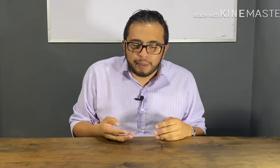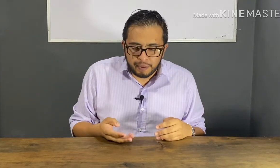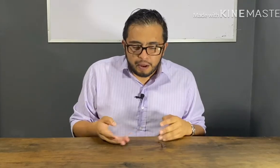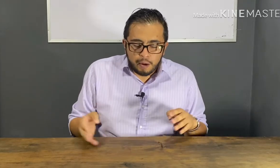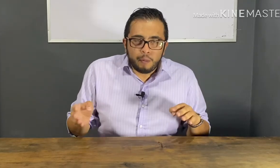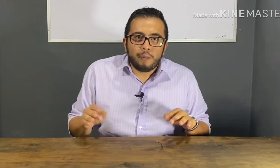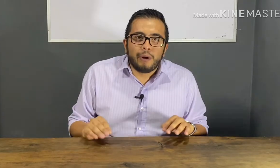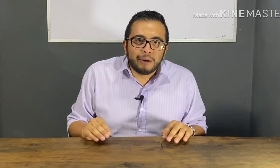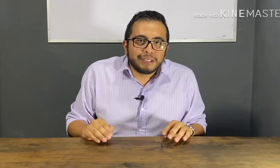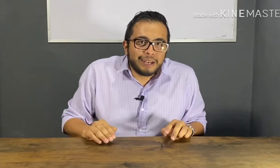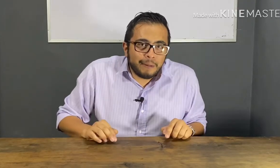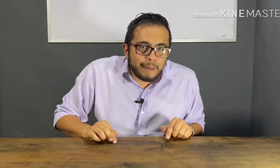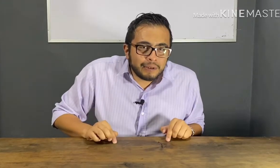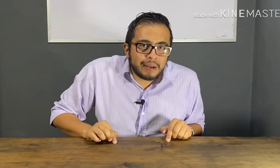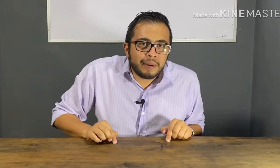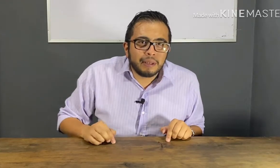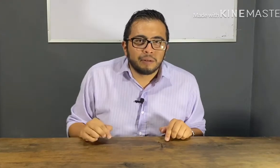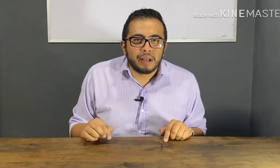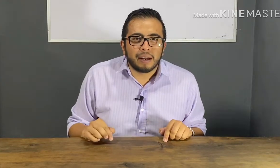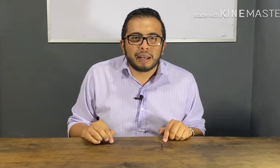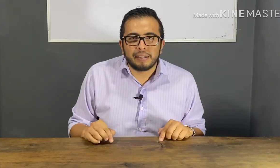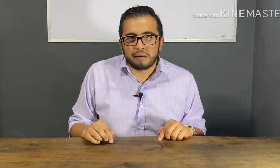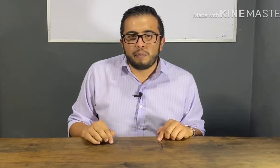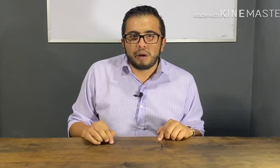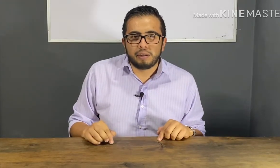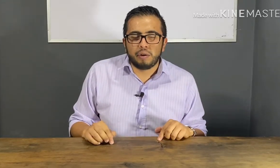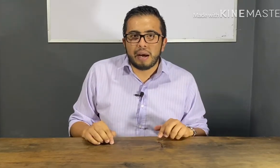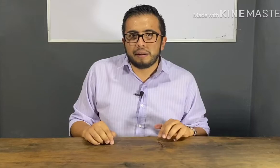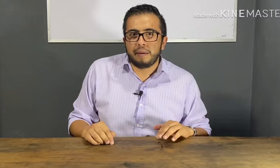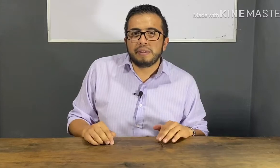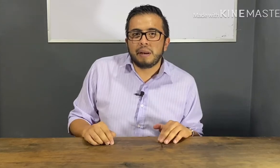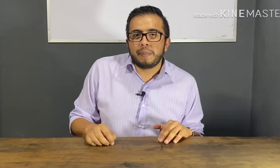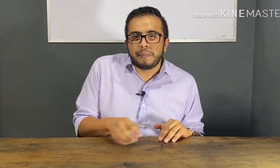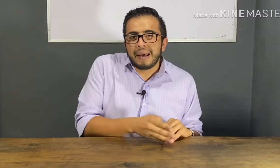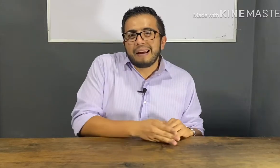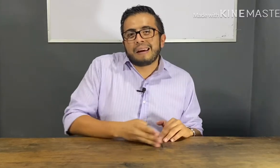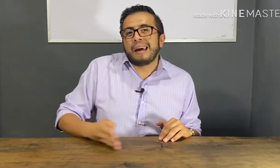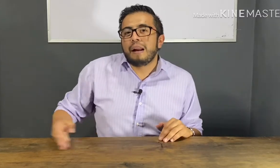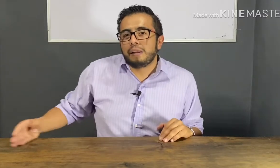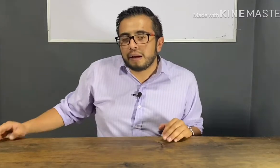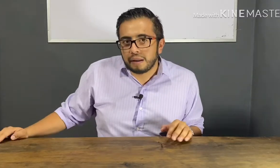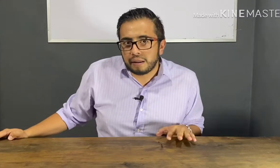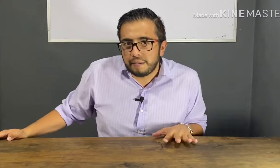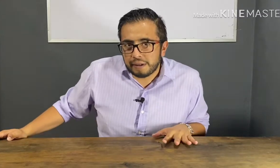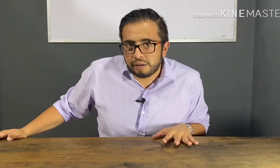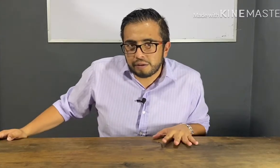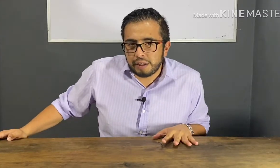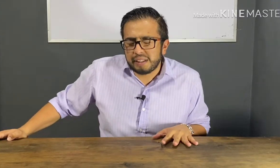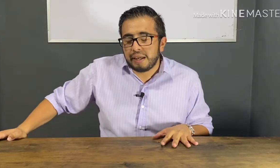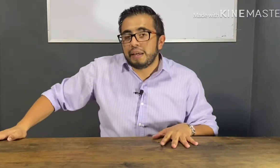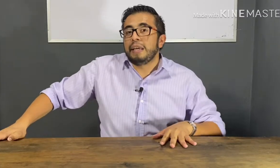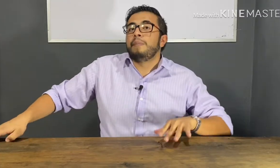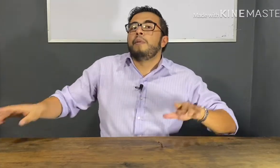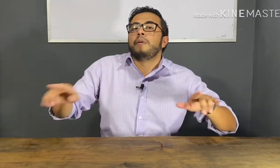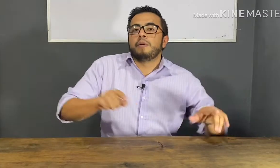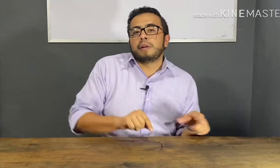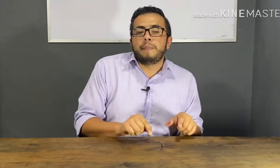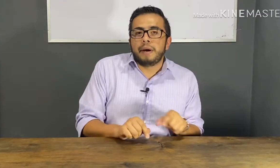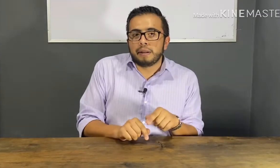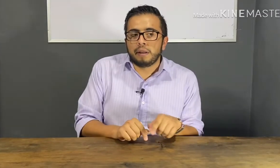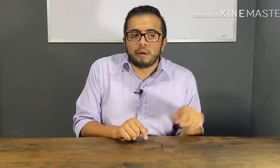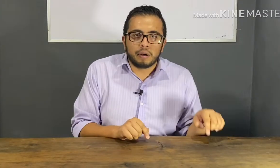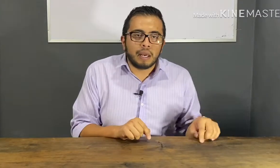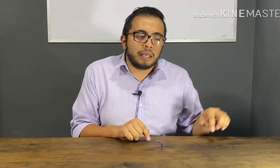indicador PIB. Bueno, si no vamos a medir nuestra riqueza como nación a través del PIB, ¿qué alternativas nos dice? Y por